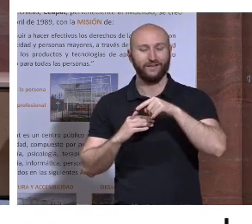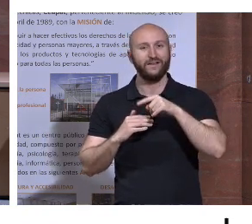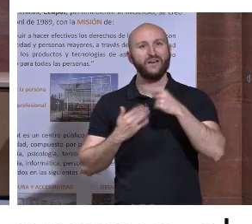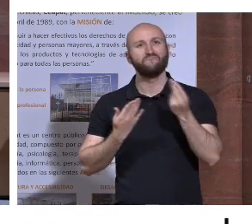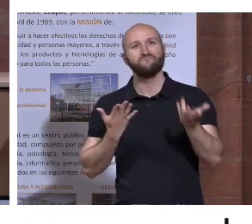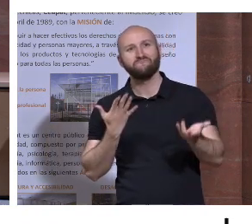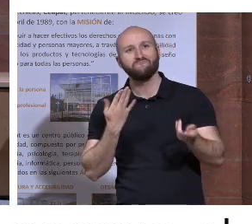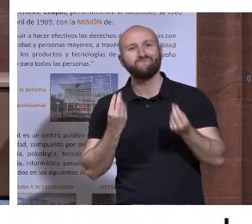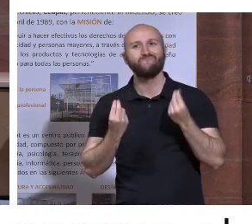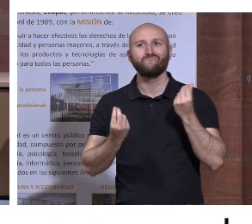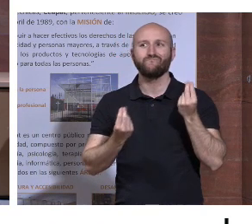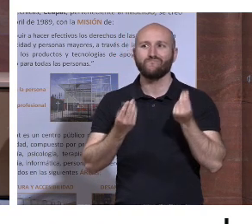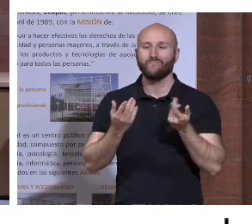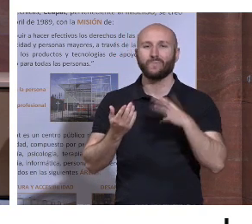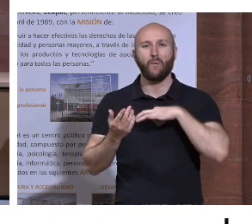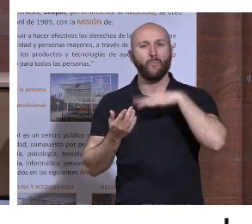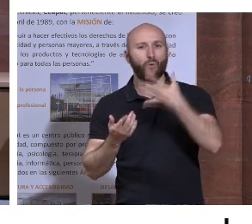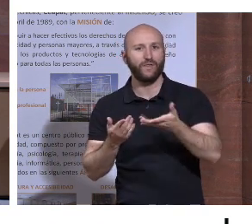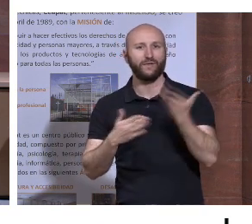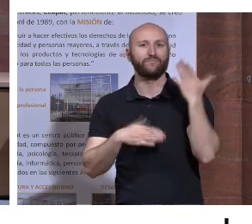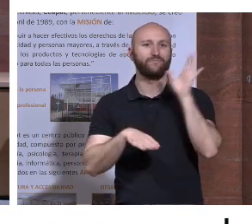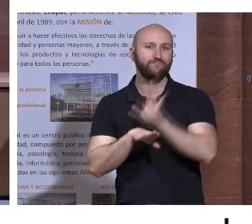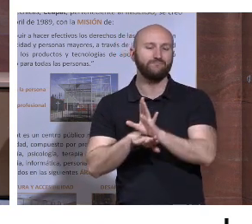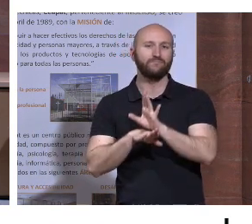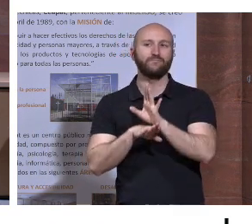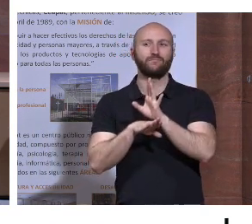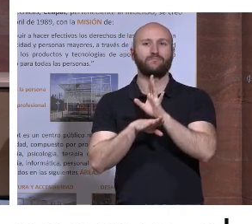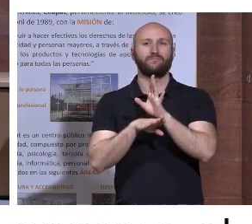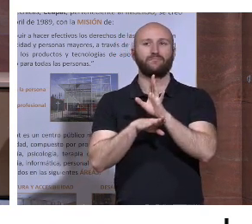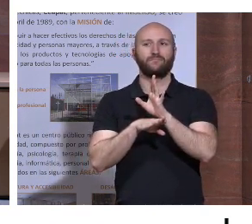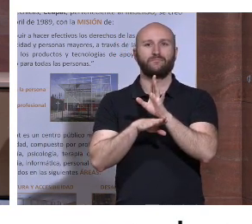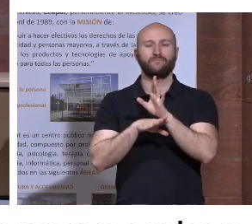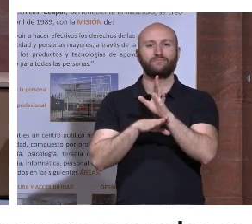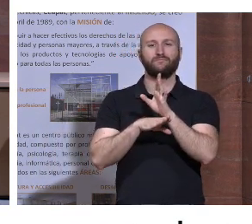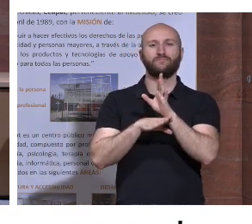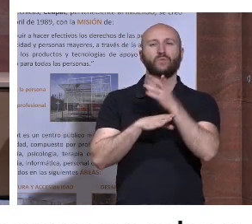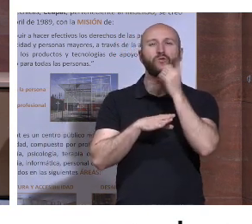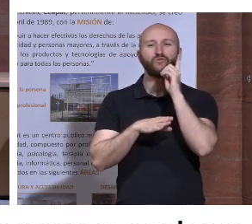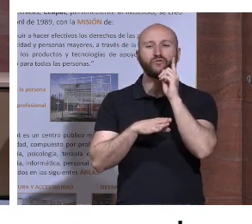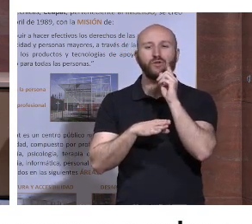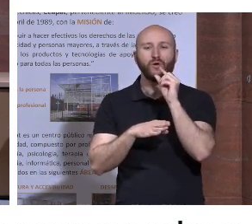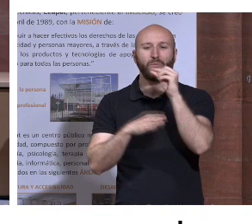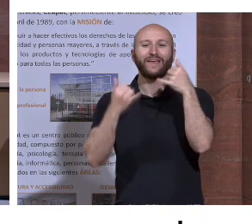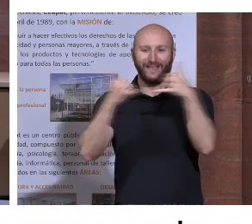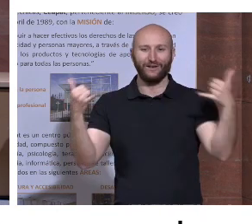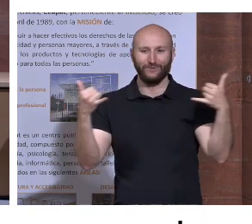digamos que se puede representar con un trocito de hilo, más o menos